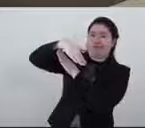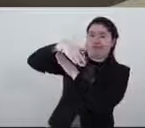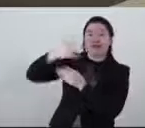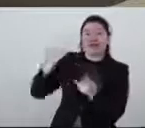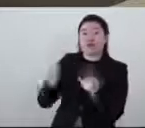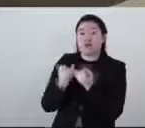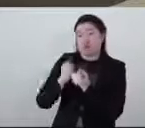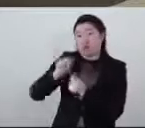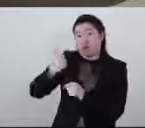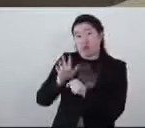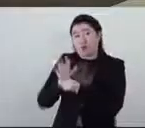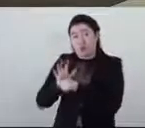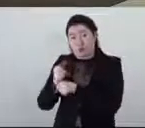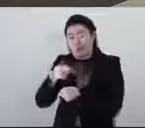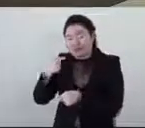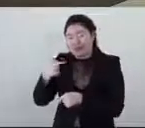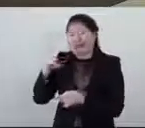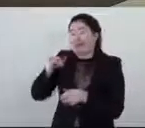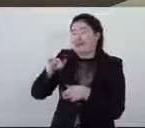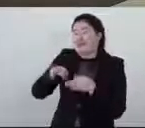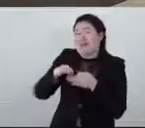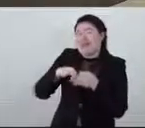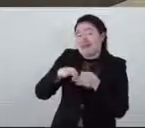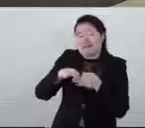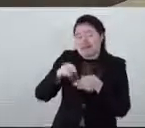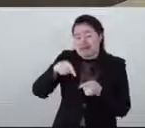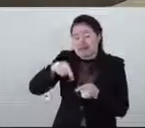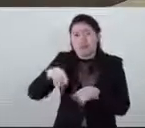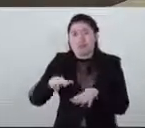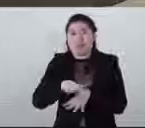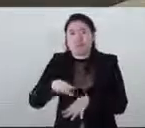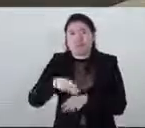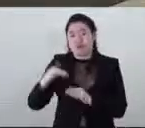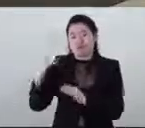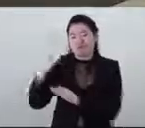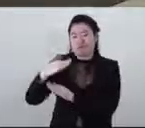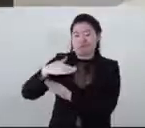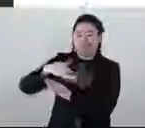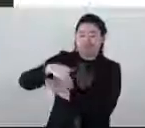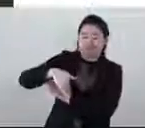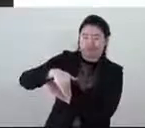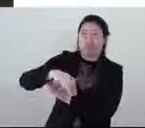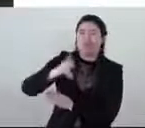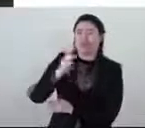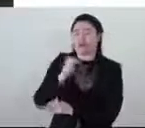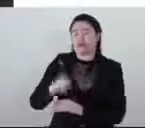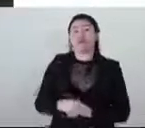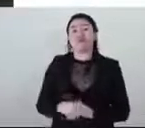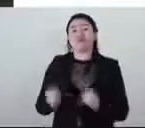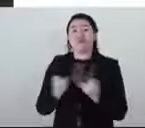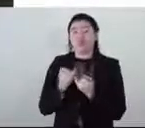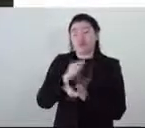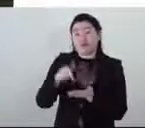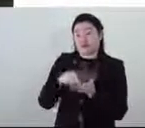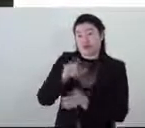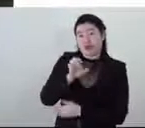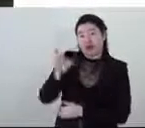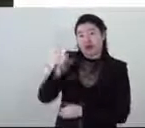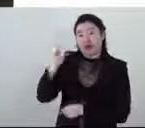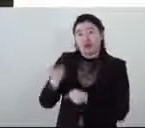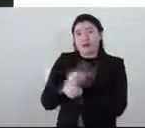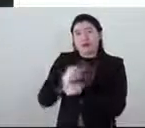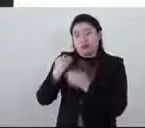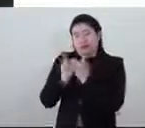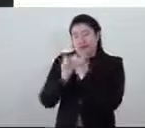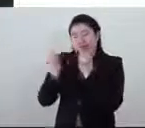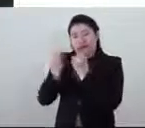otro extremo en contacto con el suelo. Durante la inspección visual de las dos traves de acero principales de la sección este, se observó que dichas traves no